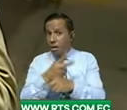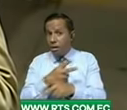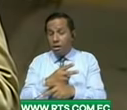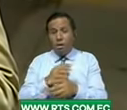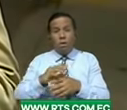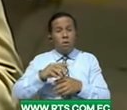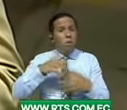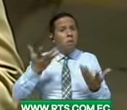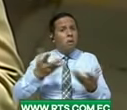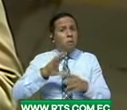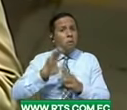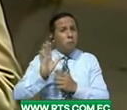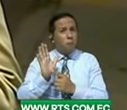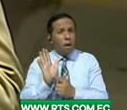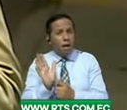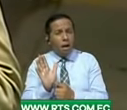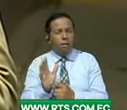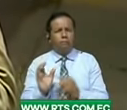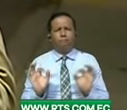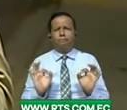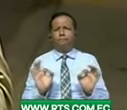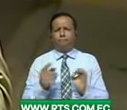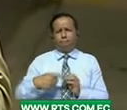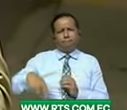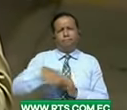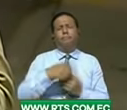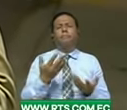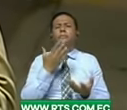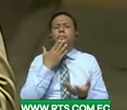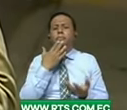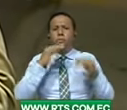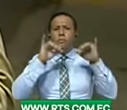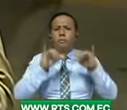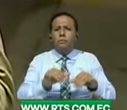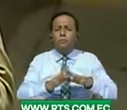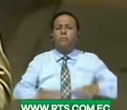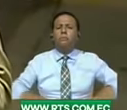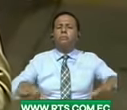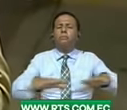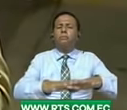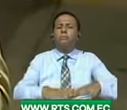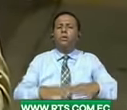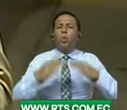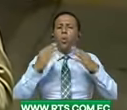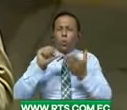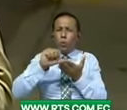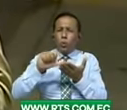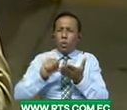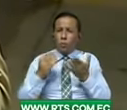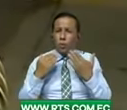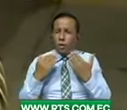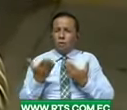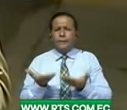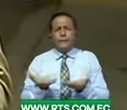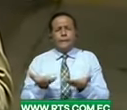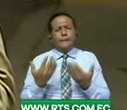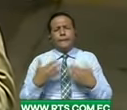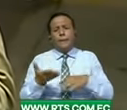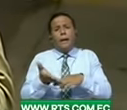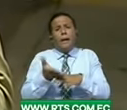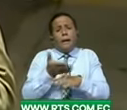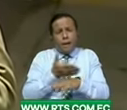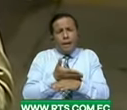feriado y esto debido a los hechos delictivos que también se han dado acá en la zona 8, sobre todo en la ciudad de Guayaquil, pues en donde hace